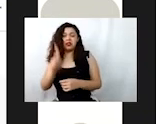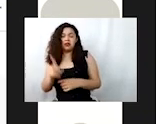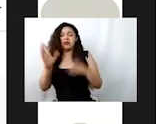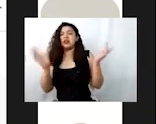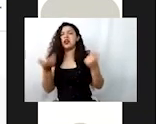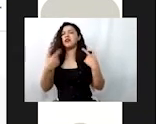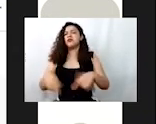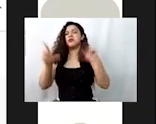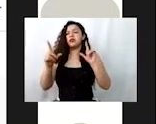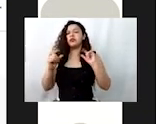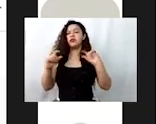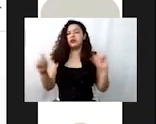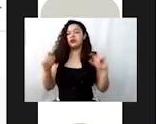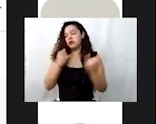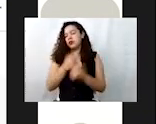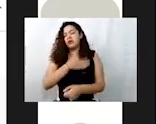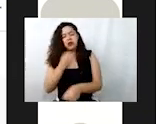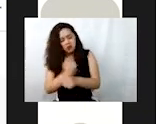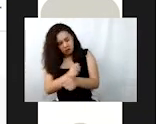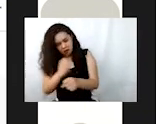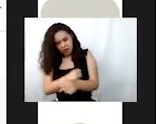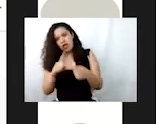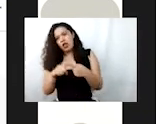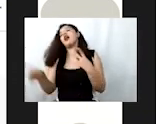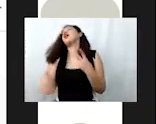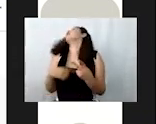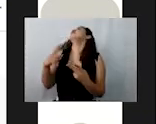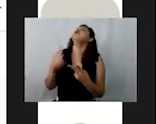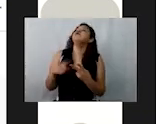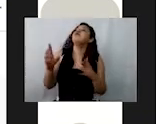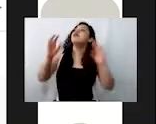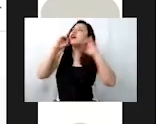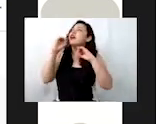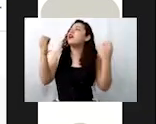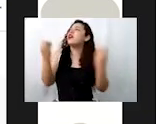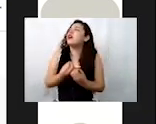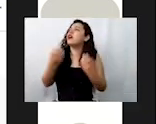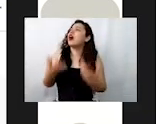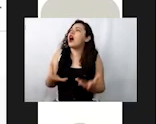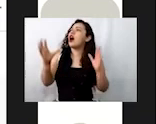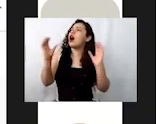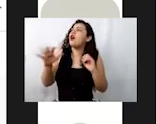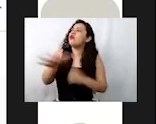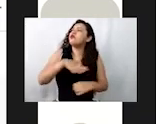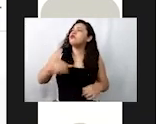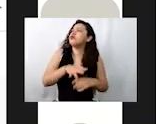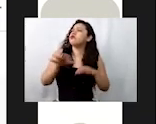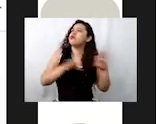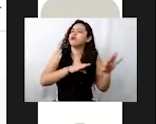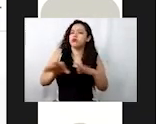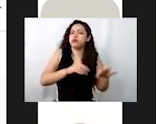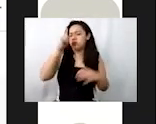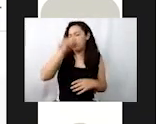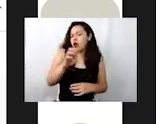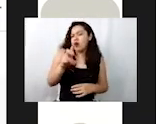les menciona un poco de buenas prácticas. Ahí también van a haber casos de organizaciones o diferentes sectores que están trabajando con los ODS